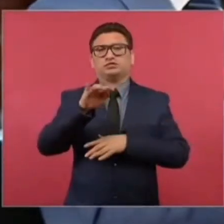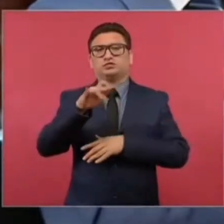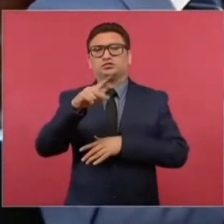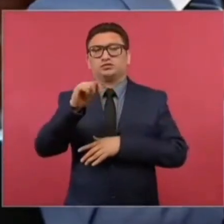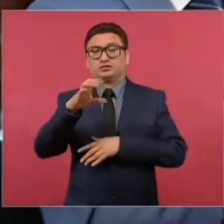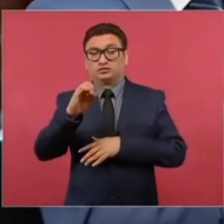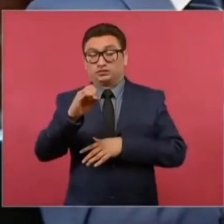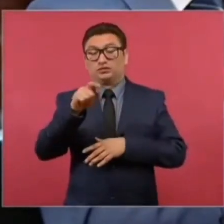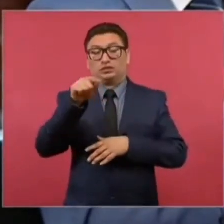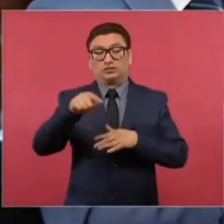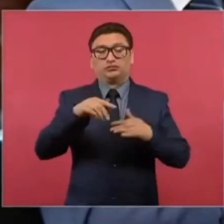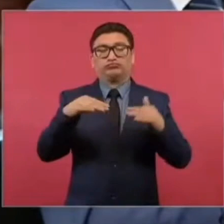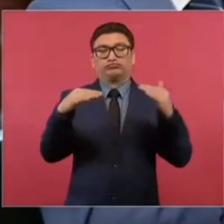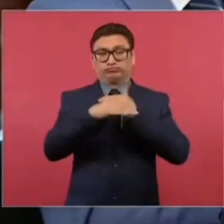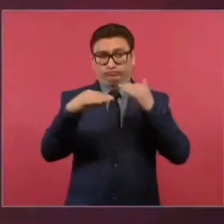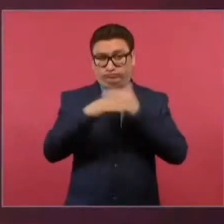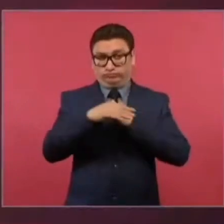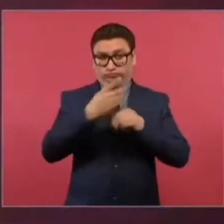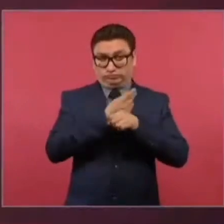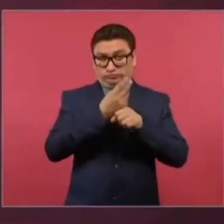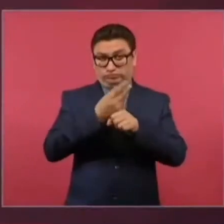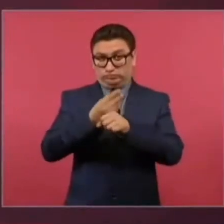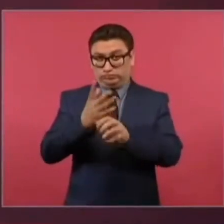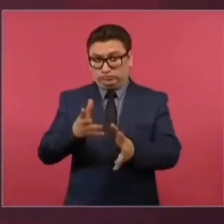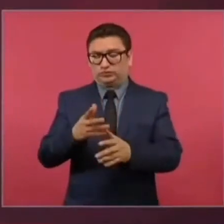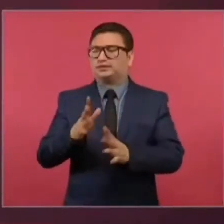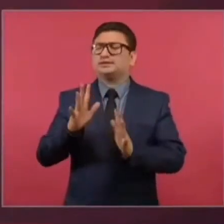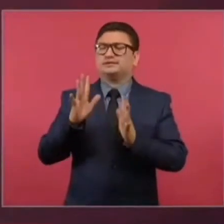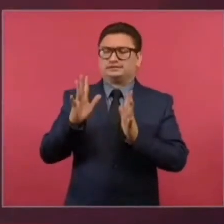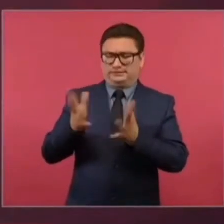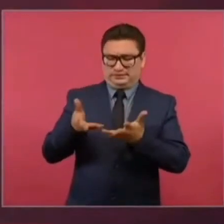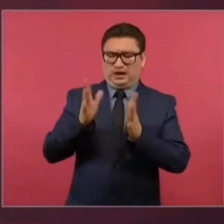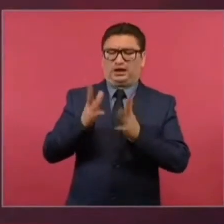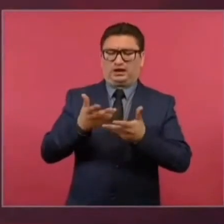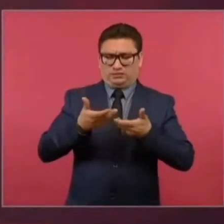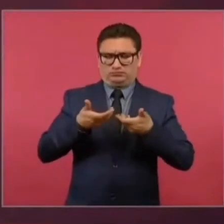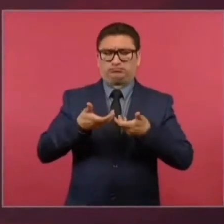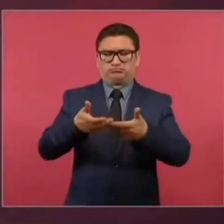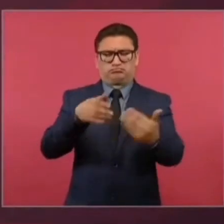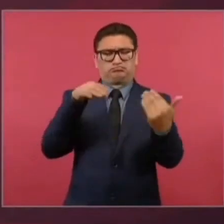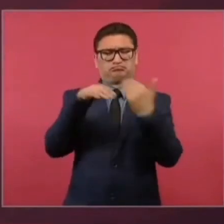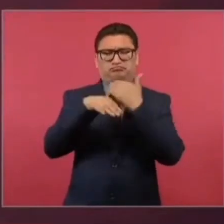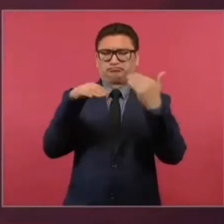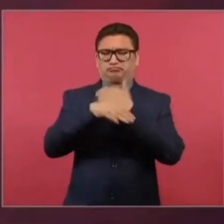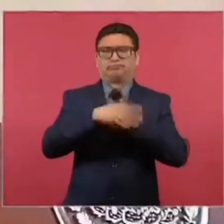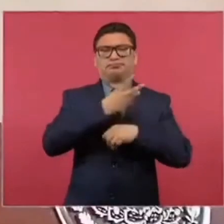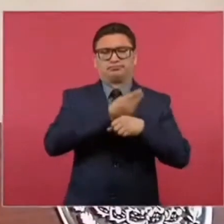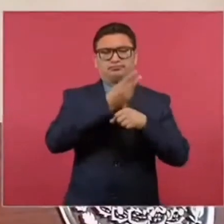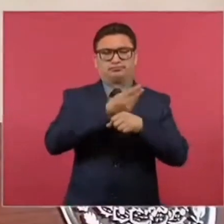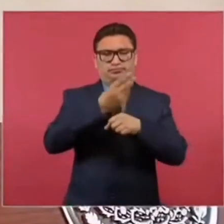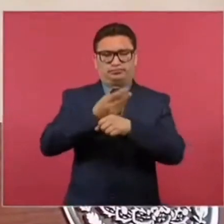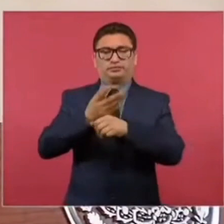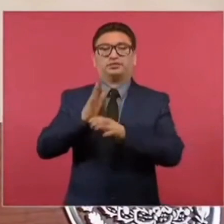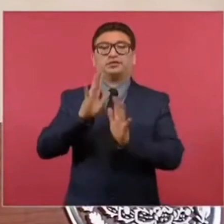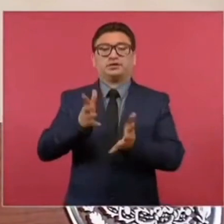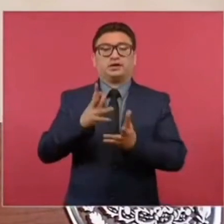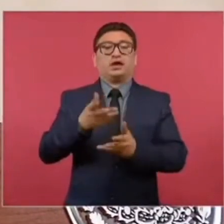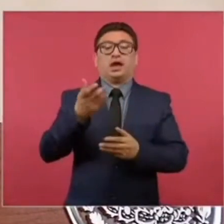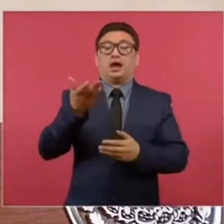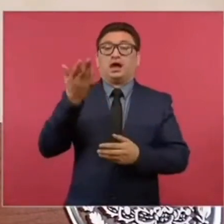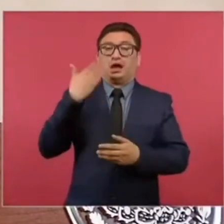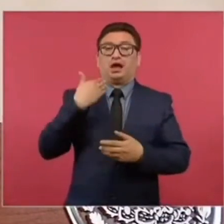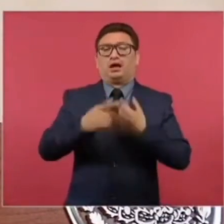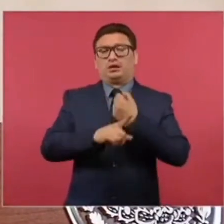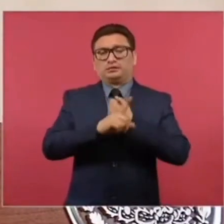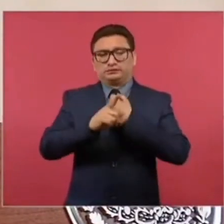digamos. Sí, ya se están haciendo todas estas vialidades, incluso se resolvieron problemas